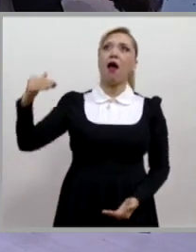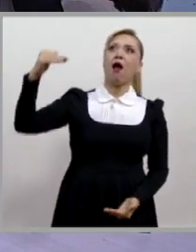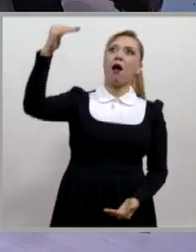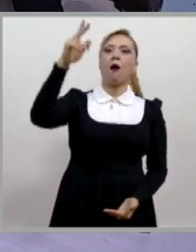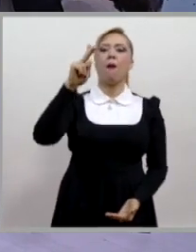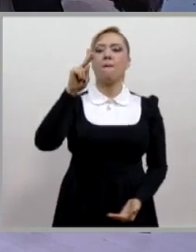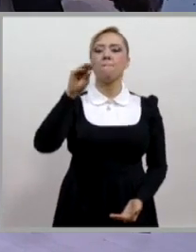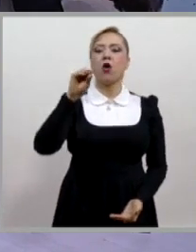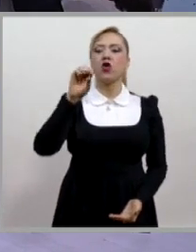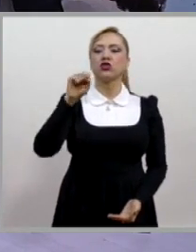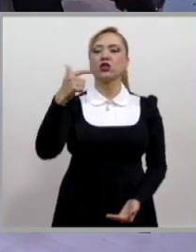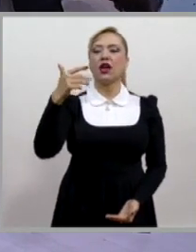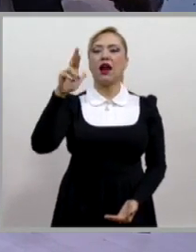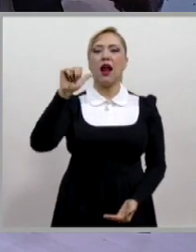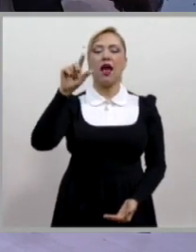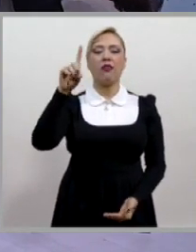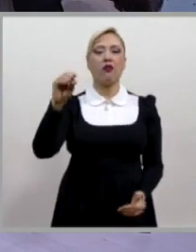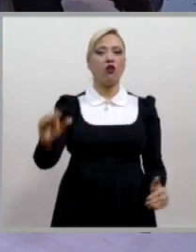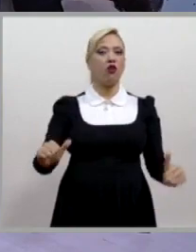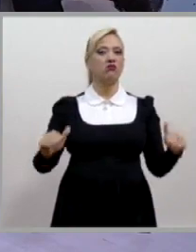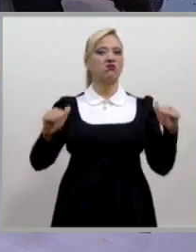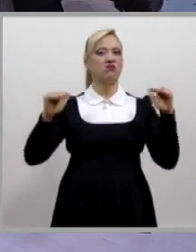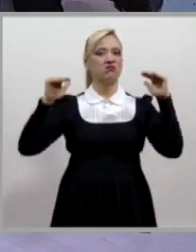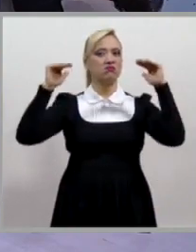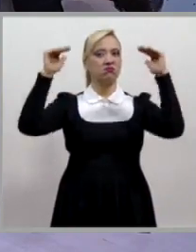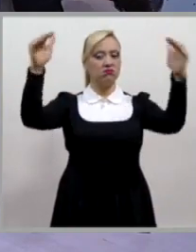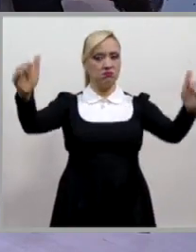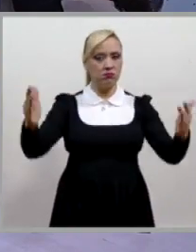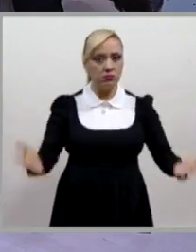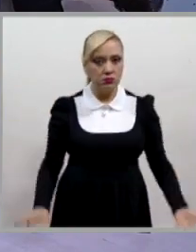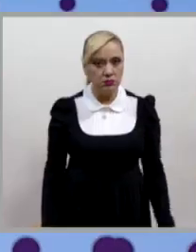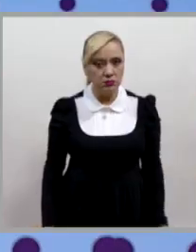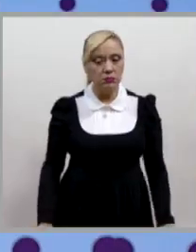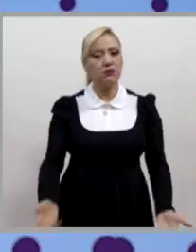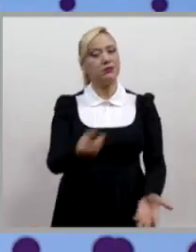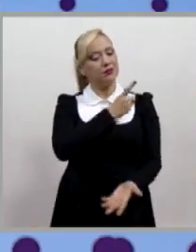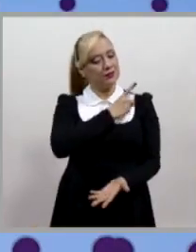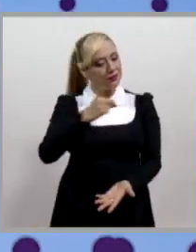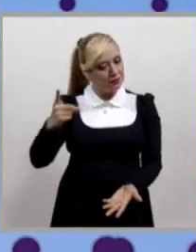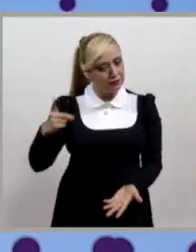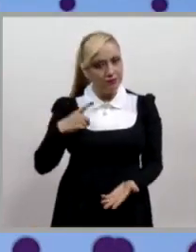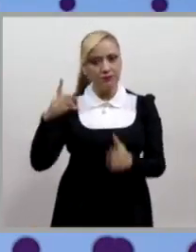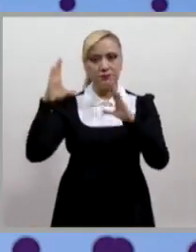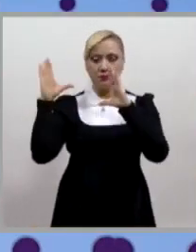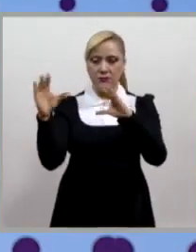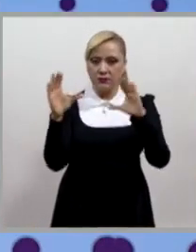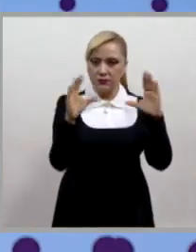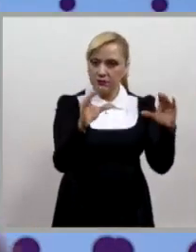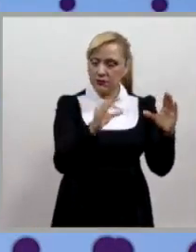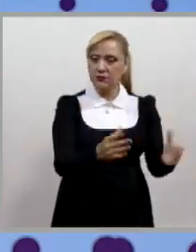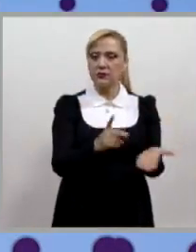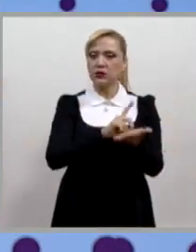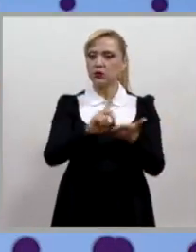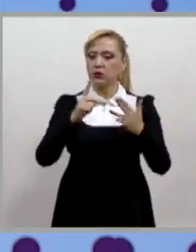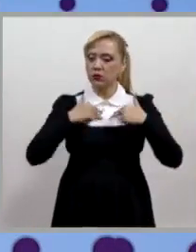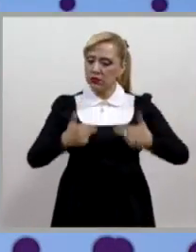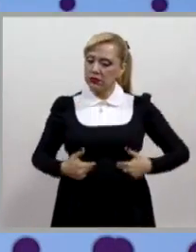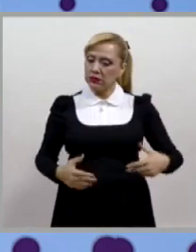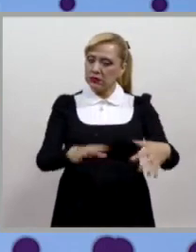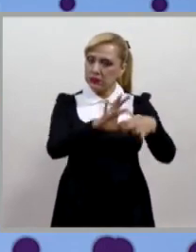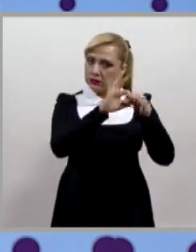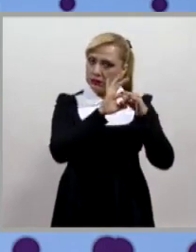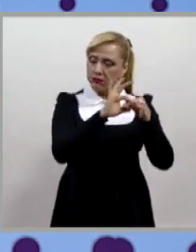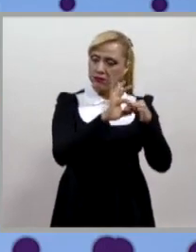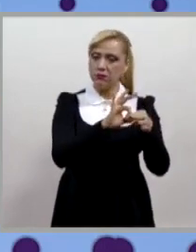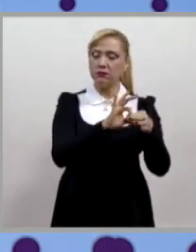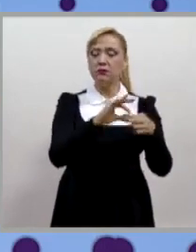deben incluir formación basada en derechos humanos o, insisto, lo que hay detrás de derechos humanos, que no es otra cosa más que valores, ¿no? Con respecto en particular a